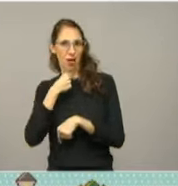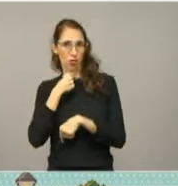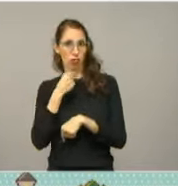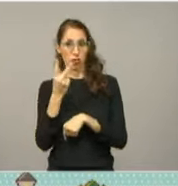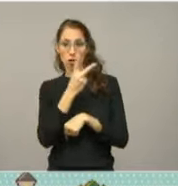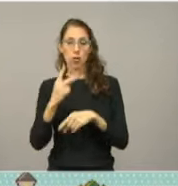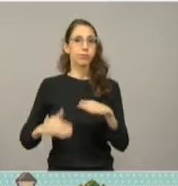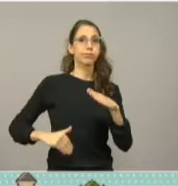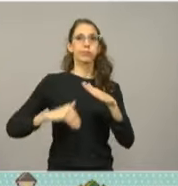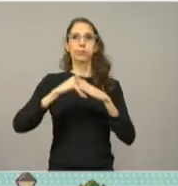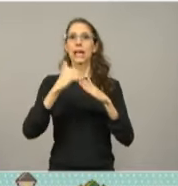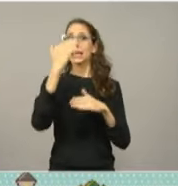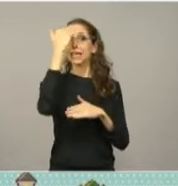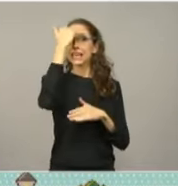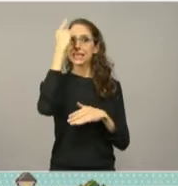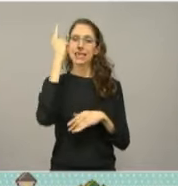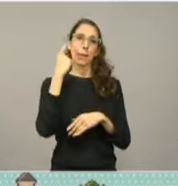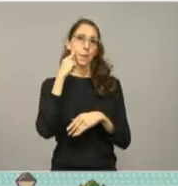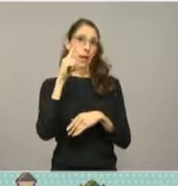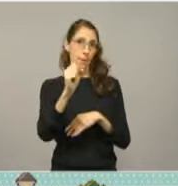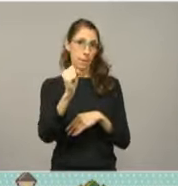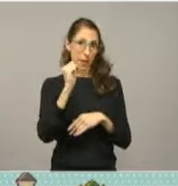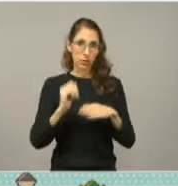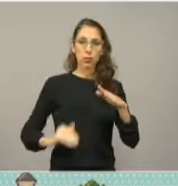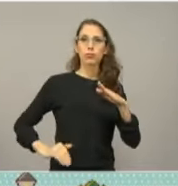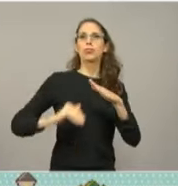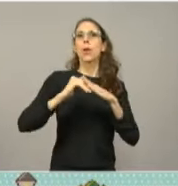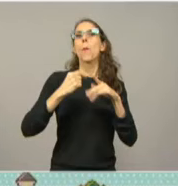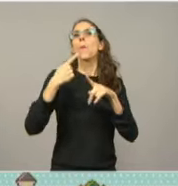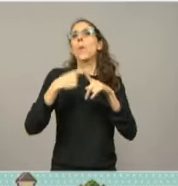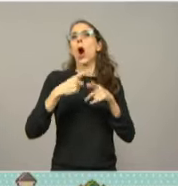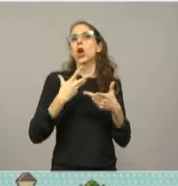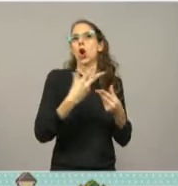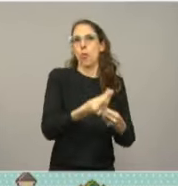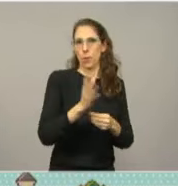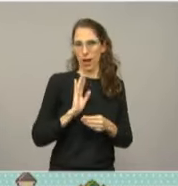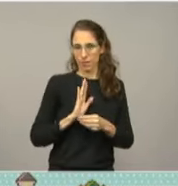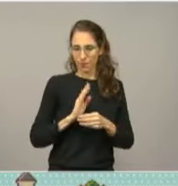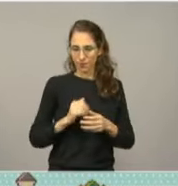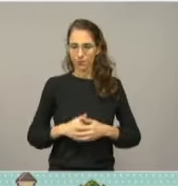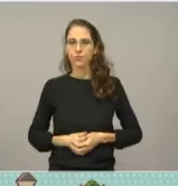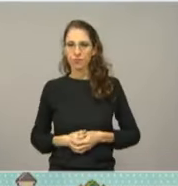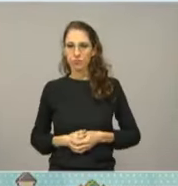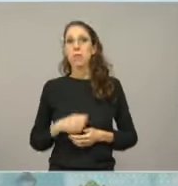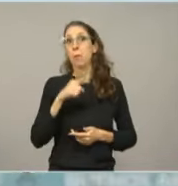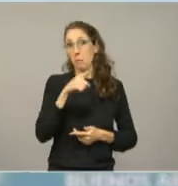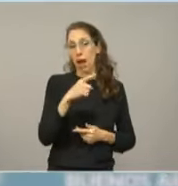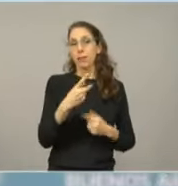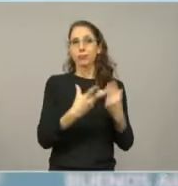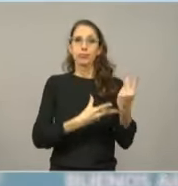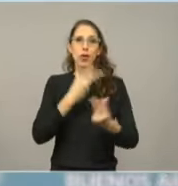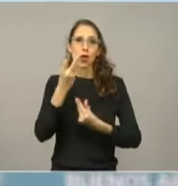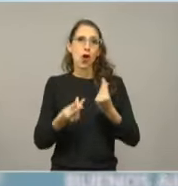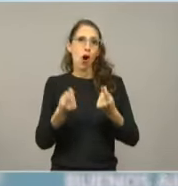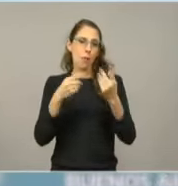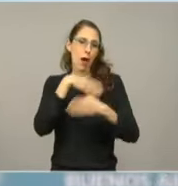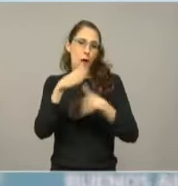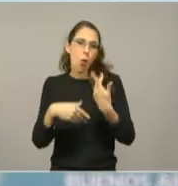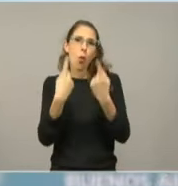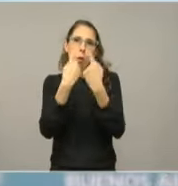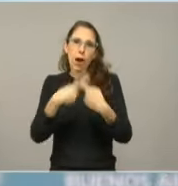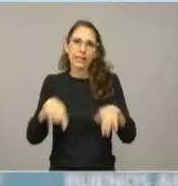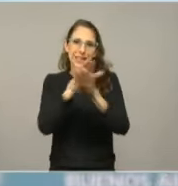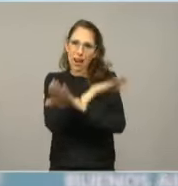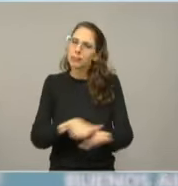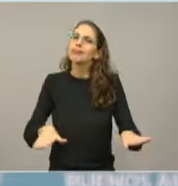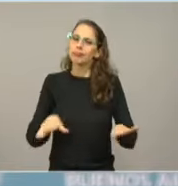en este caso por cada transacción un ahorro de hasta 15000 por cada transacción para comprarle juguetes a los pibes y a las pibas que se lo